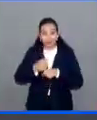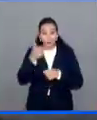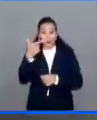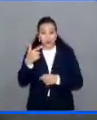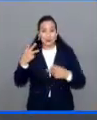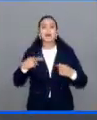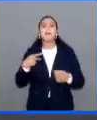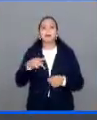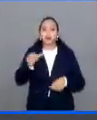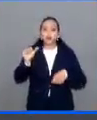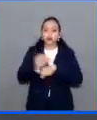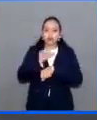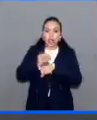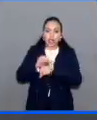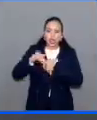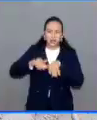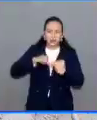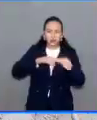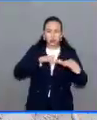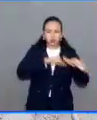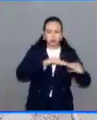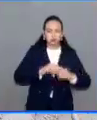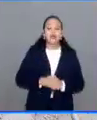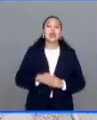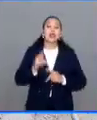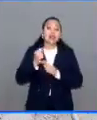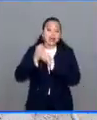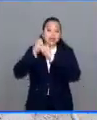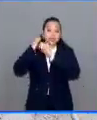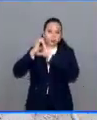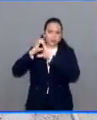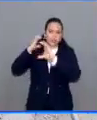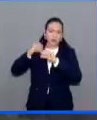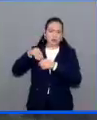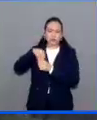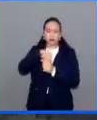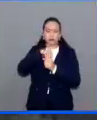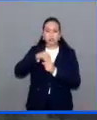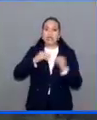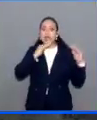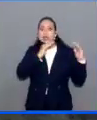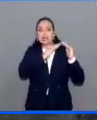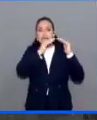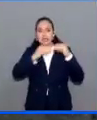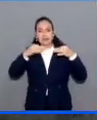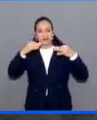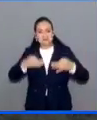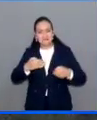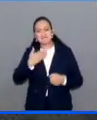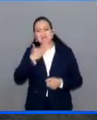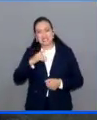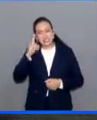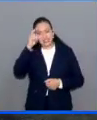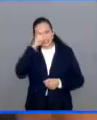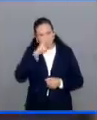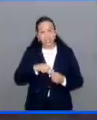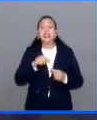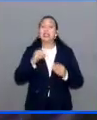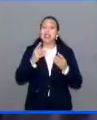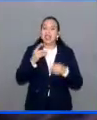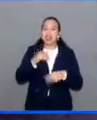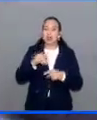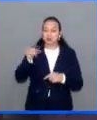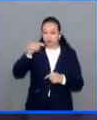la sobrecarga en el transporte público, el déficit de vivienda digna y el creciente deterioro medioambiental